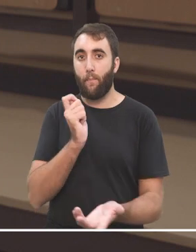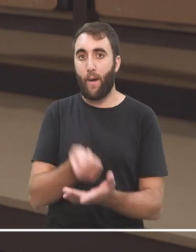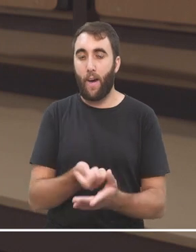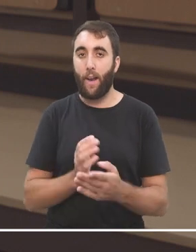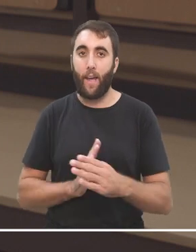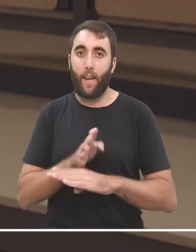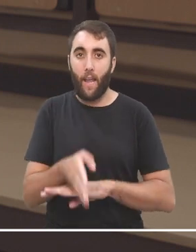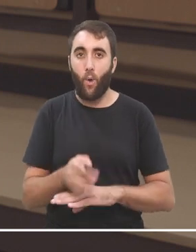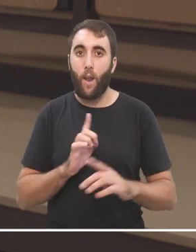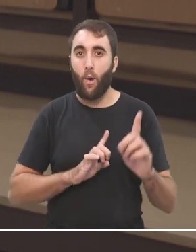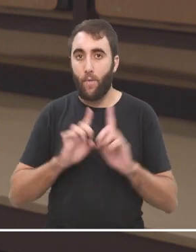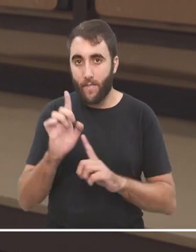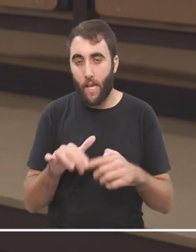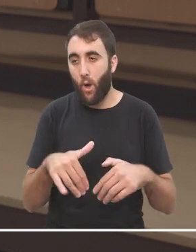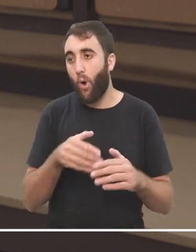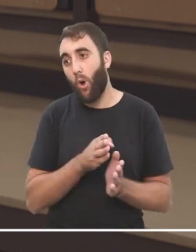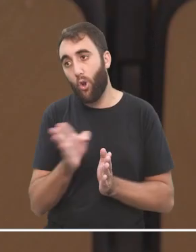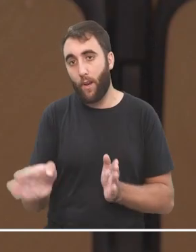entrar en una academia o en otra.